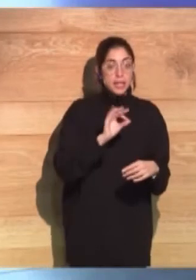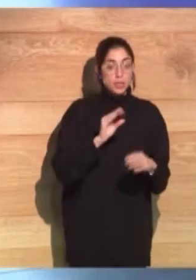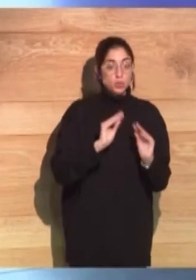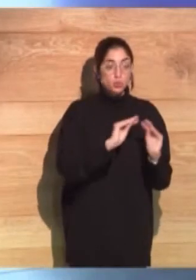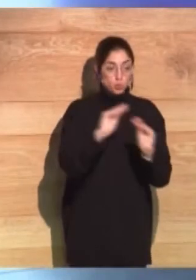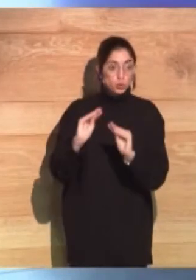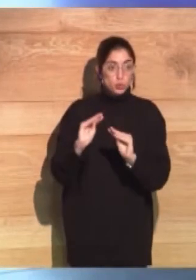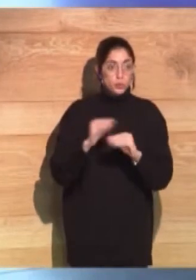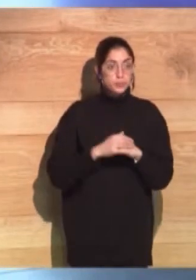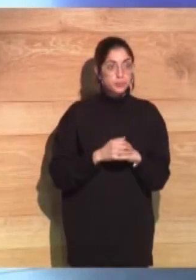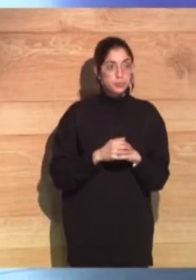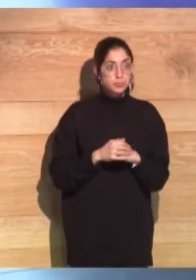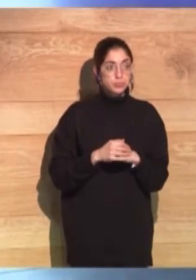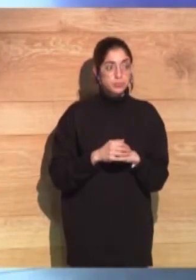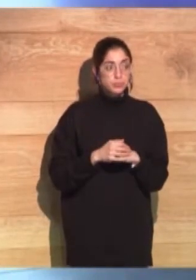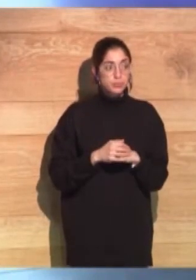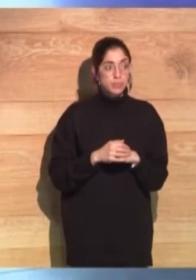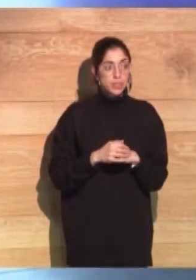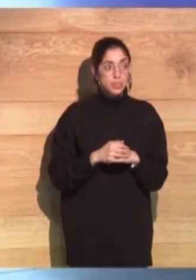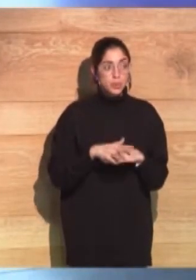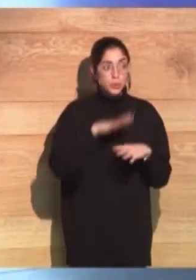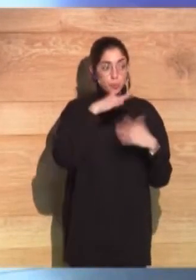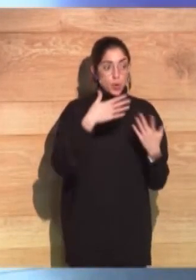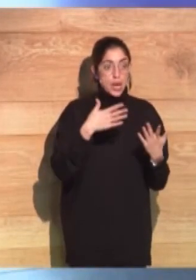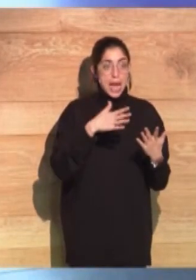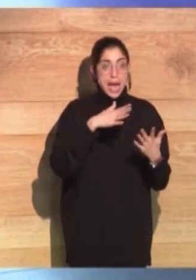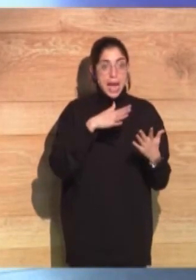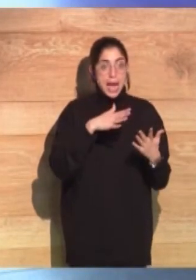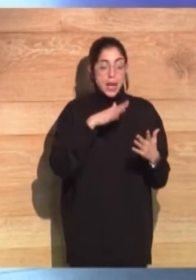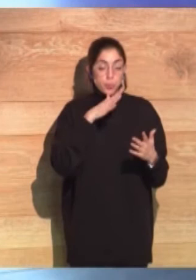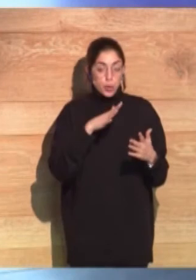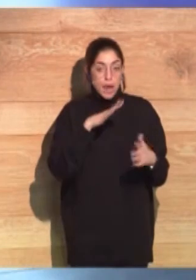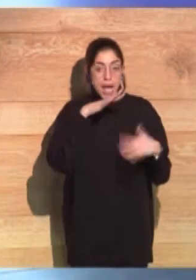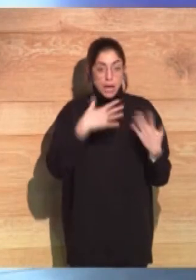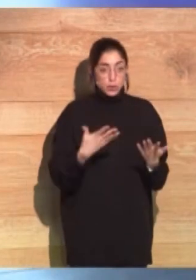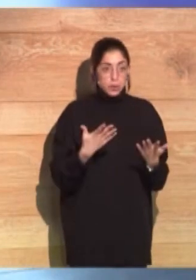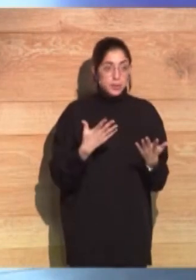que ya está incluido en el proyecto de África